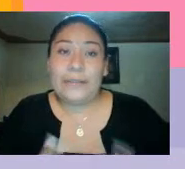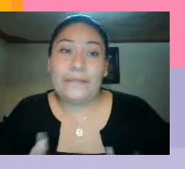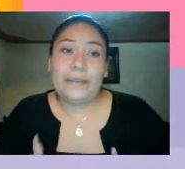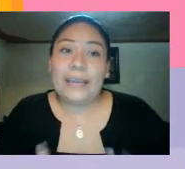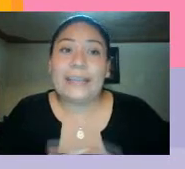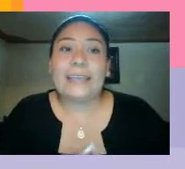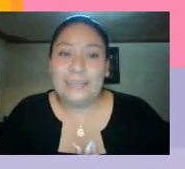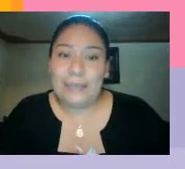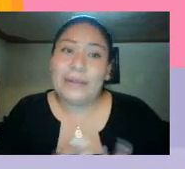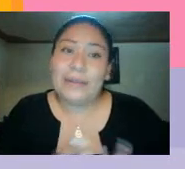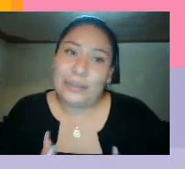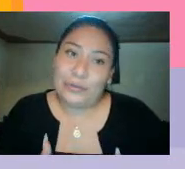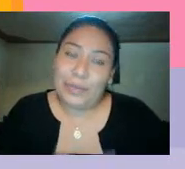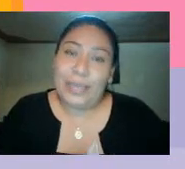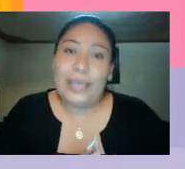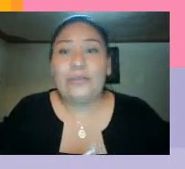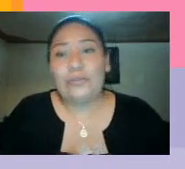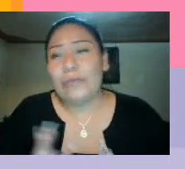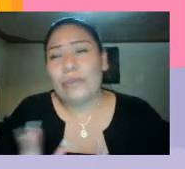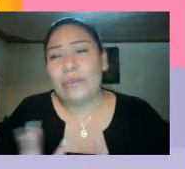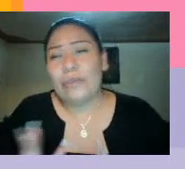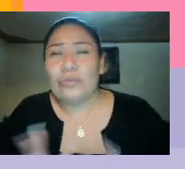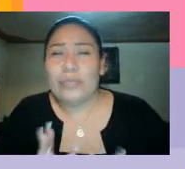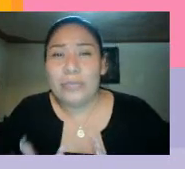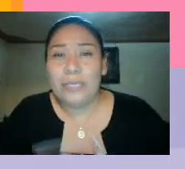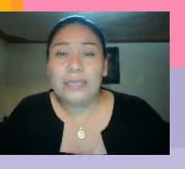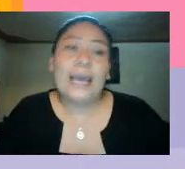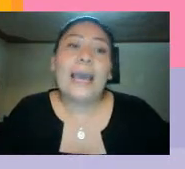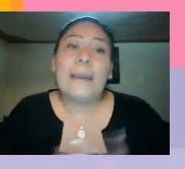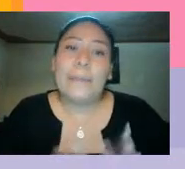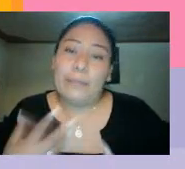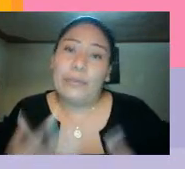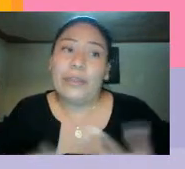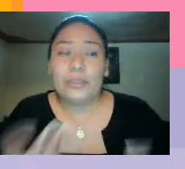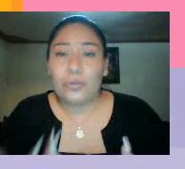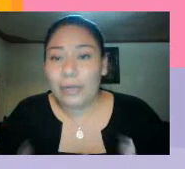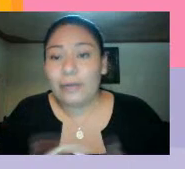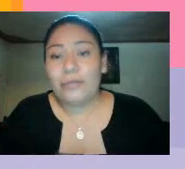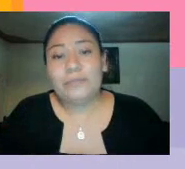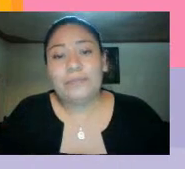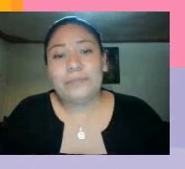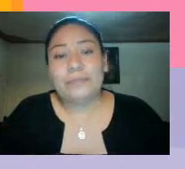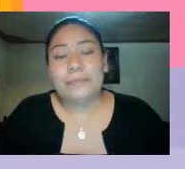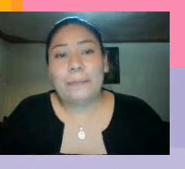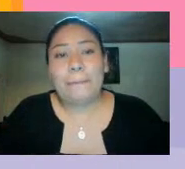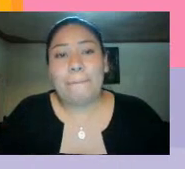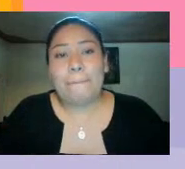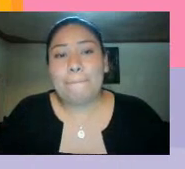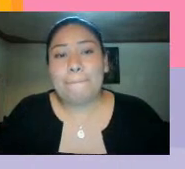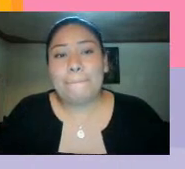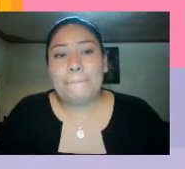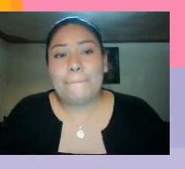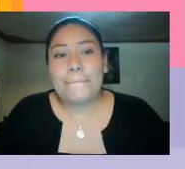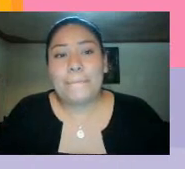Necesito verificar si aprendieron bien o nos falló algún temita para poder retomarlo.